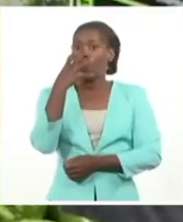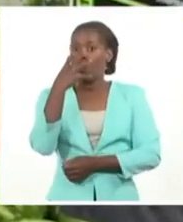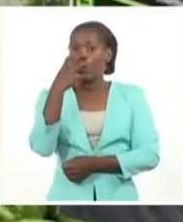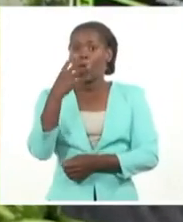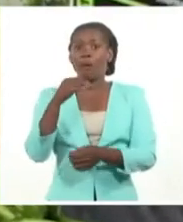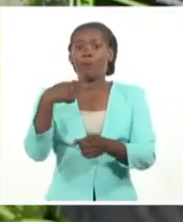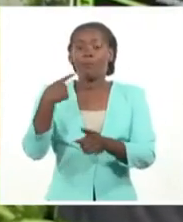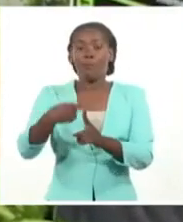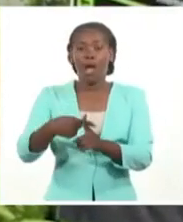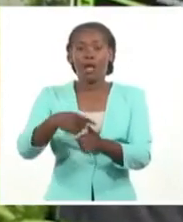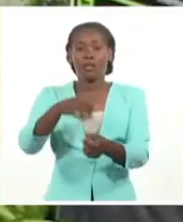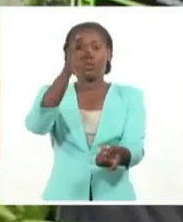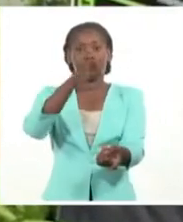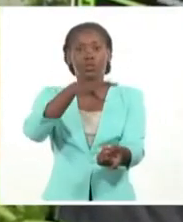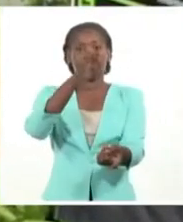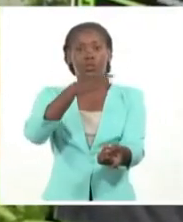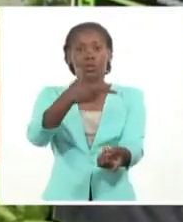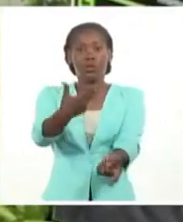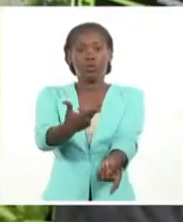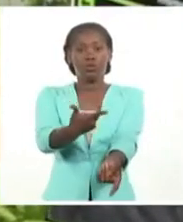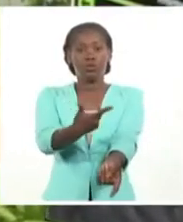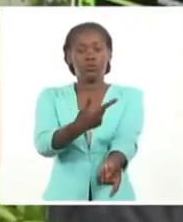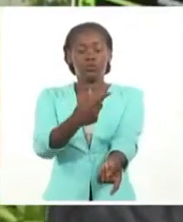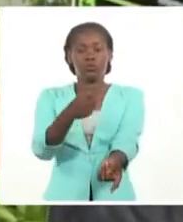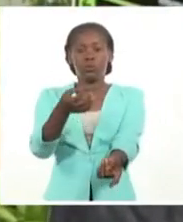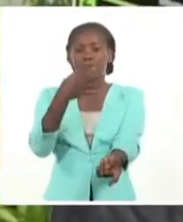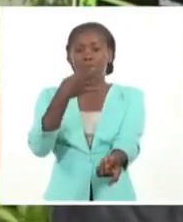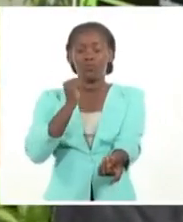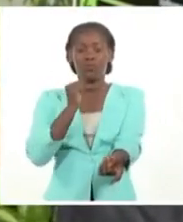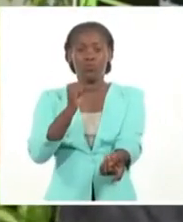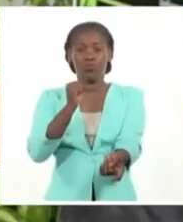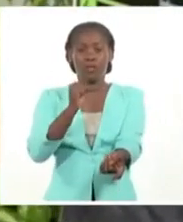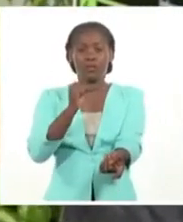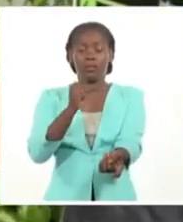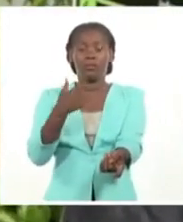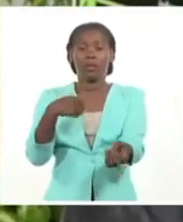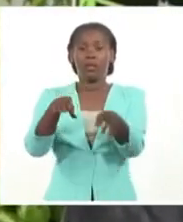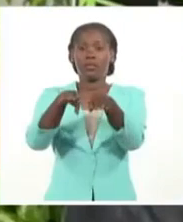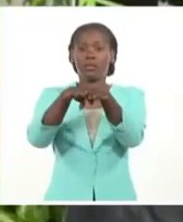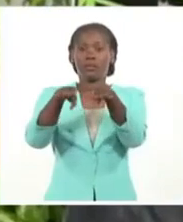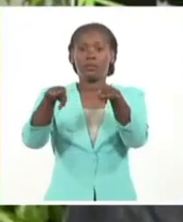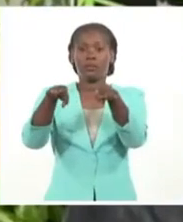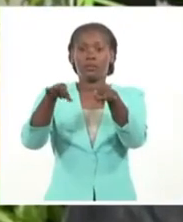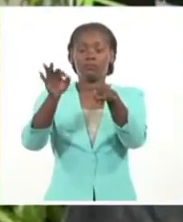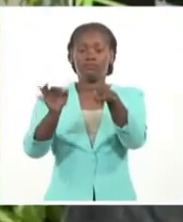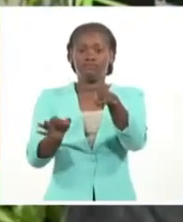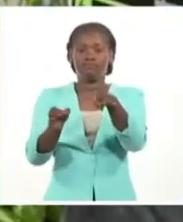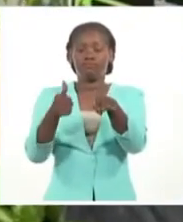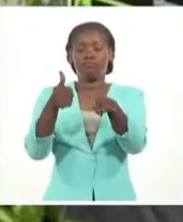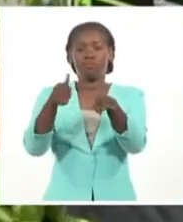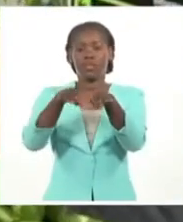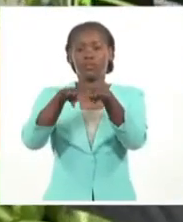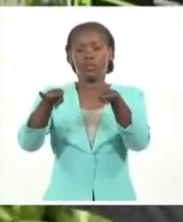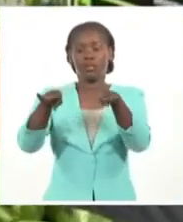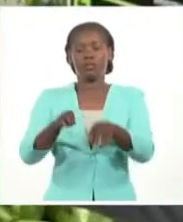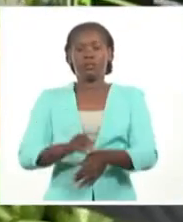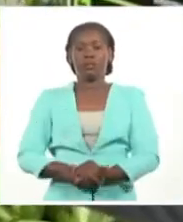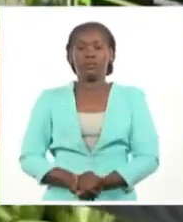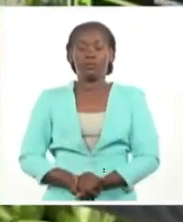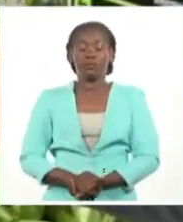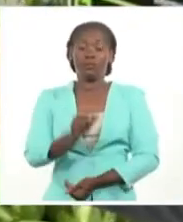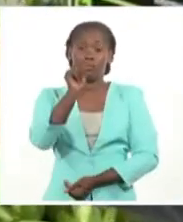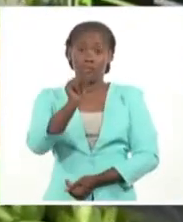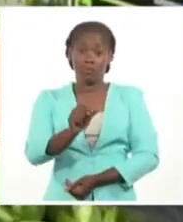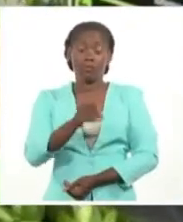que estaban o que están manteniendo su estabilidad hemodinámica. Entonces, nuestro campeón